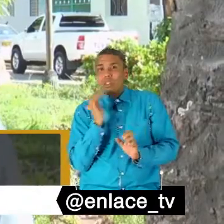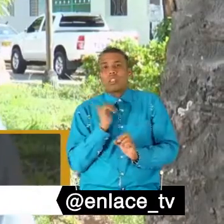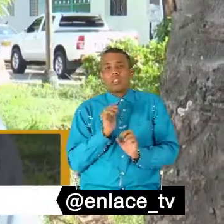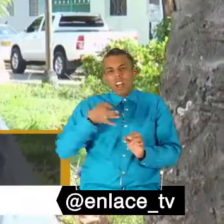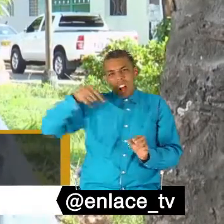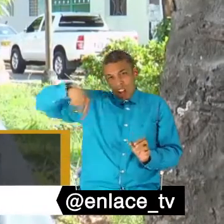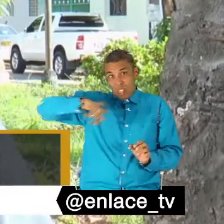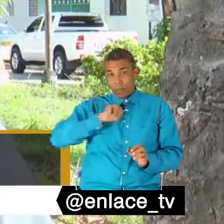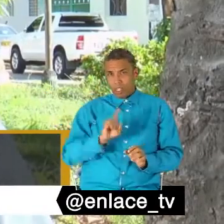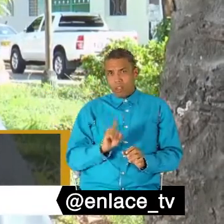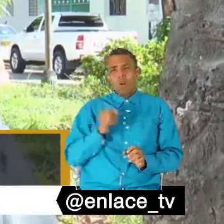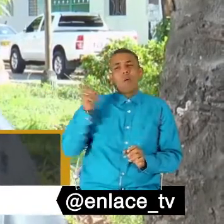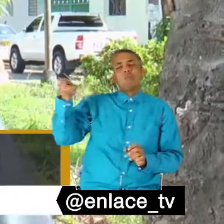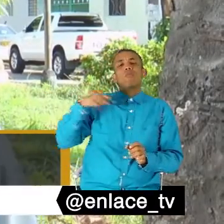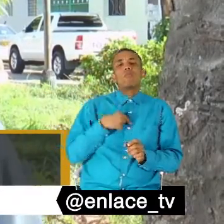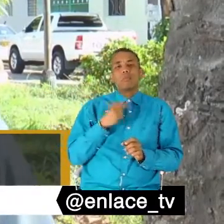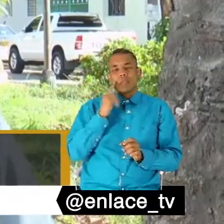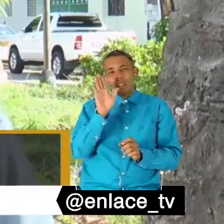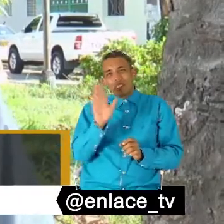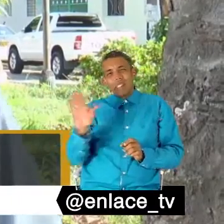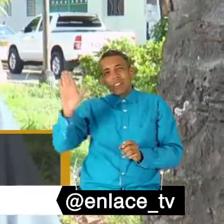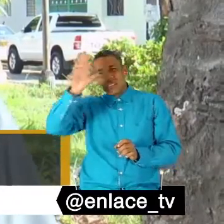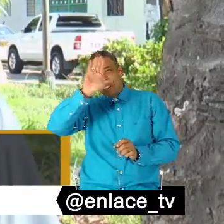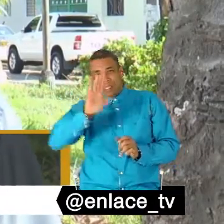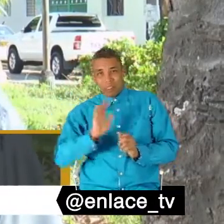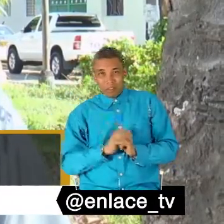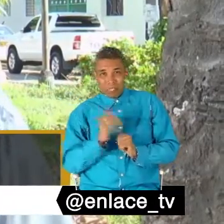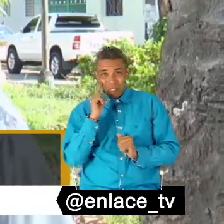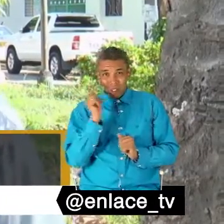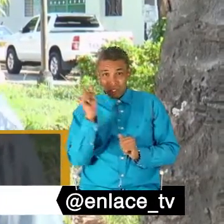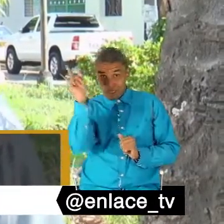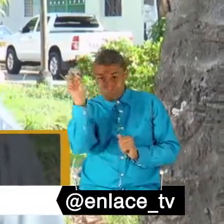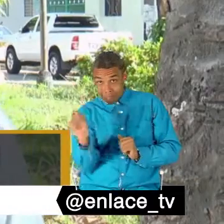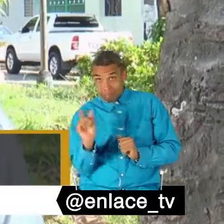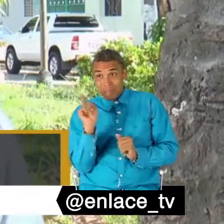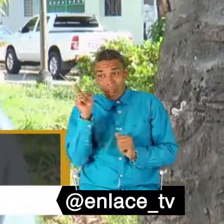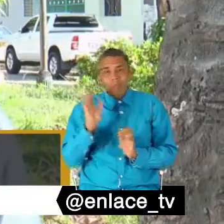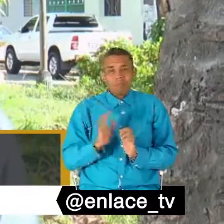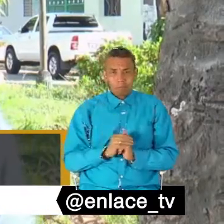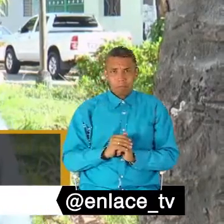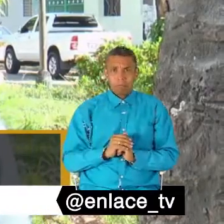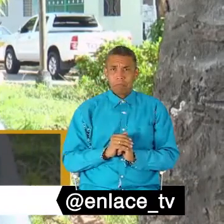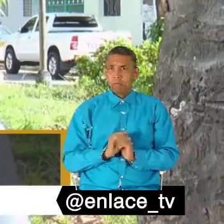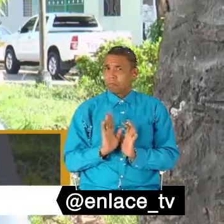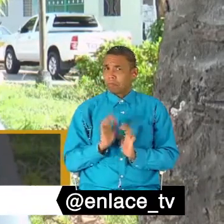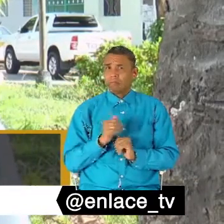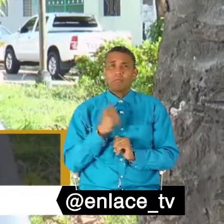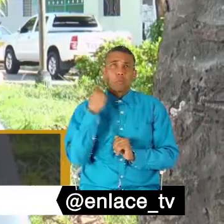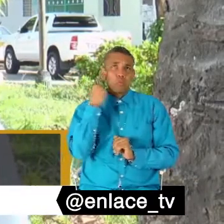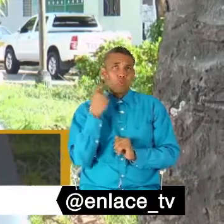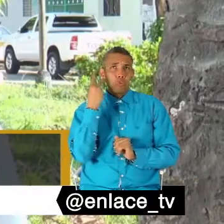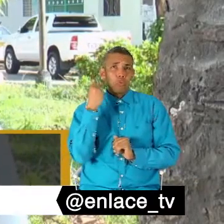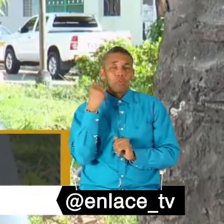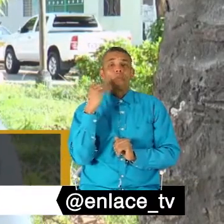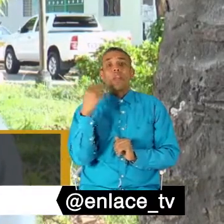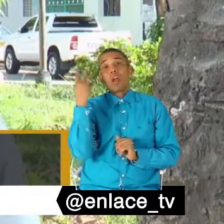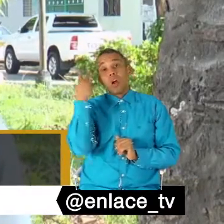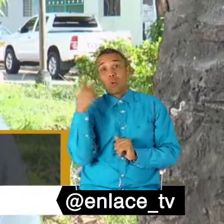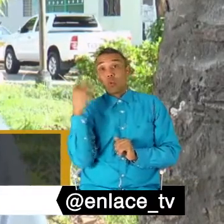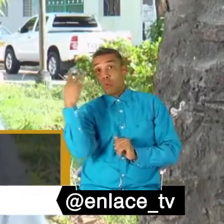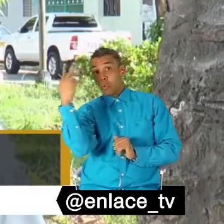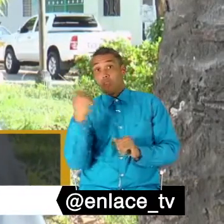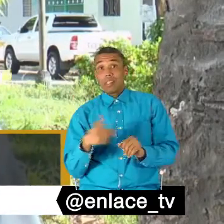eso era de sobandero. Pero yo me quedé así, a mí no me... normal. Como a los 4 o 5 días del accidente, me resultó eso, que ya el tobillo lo tenía salido